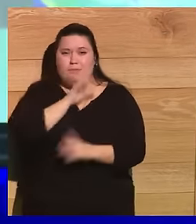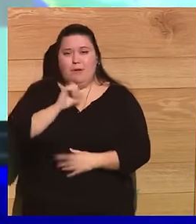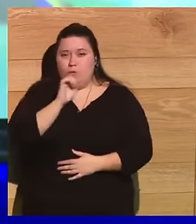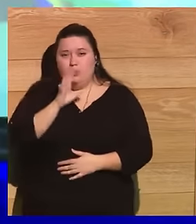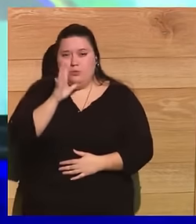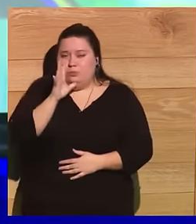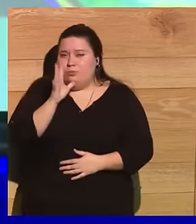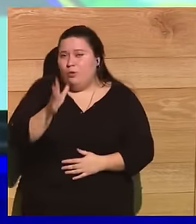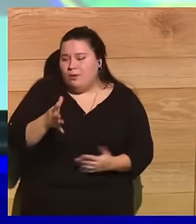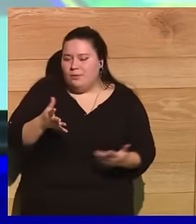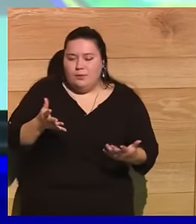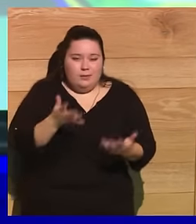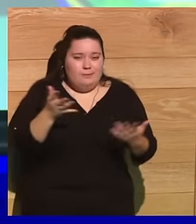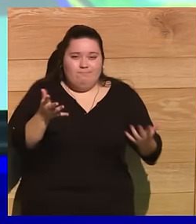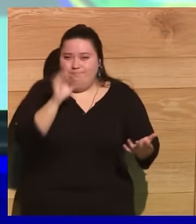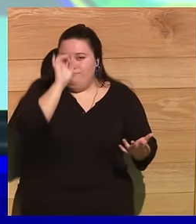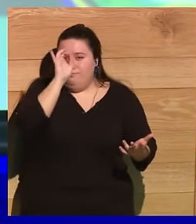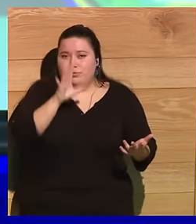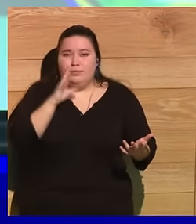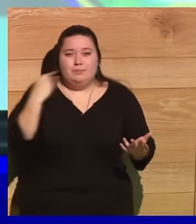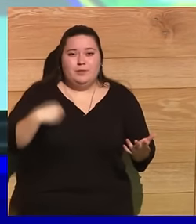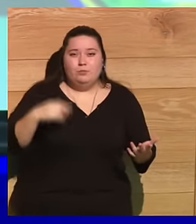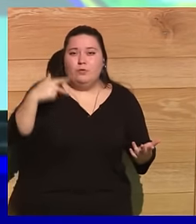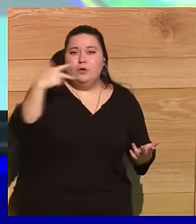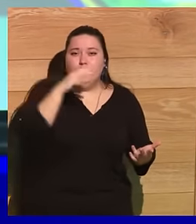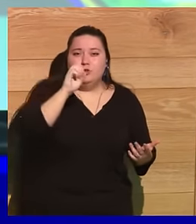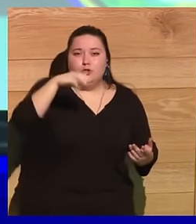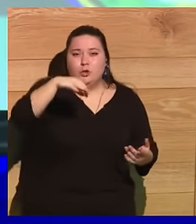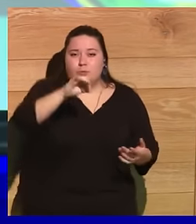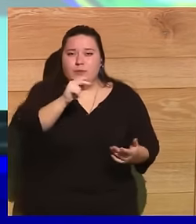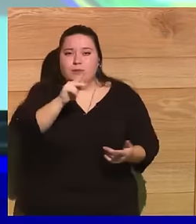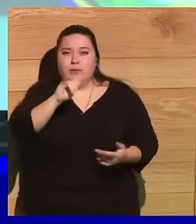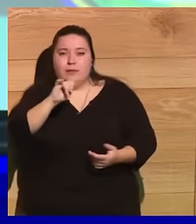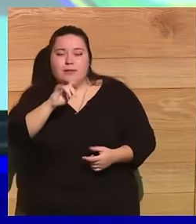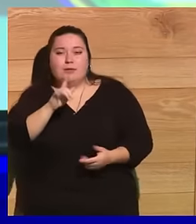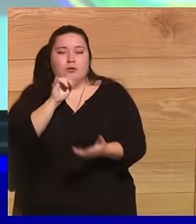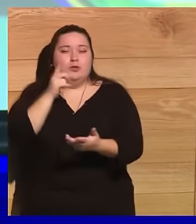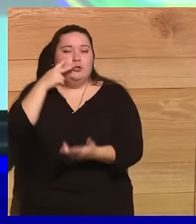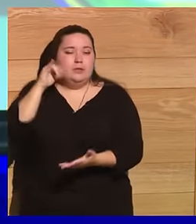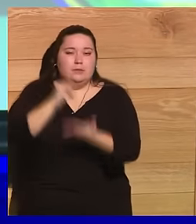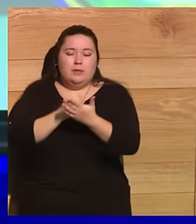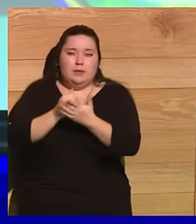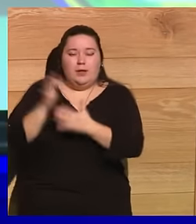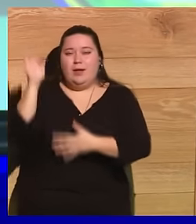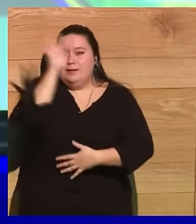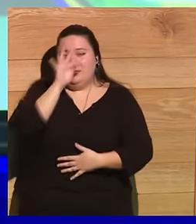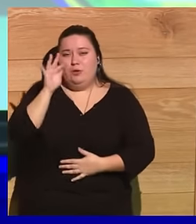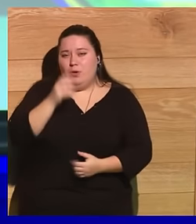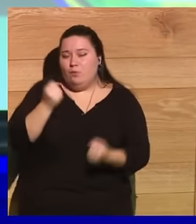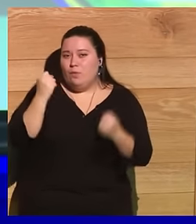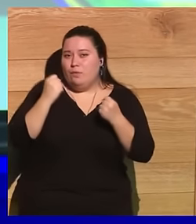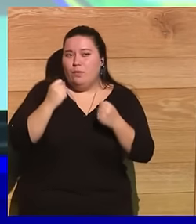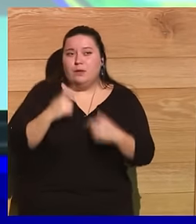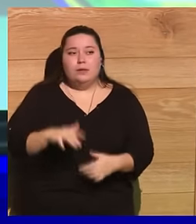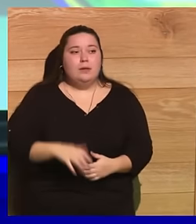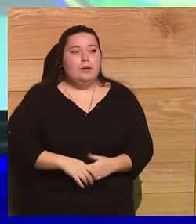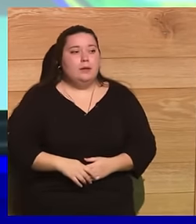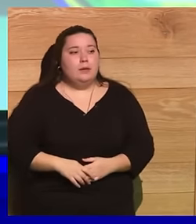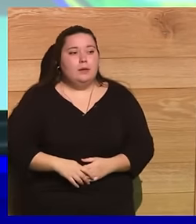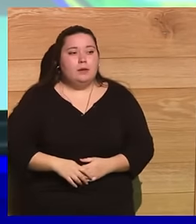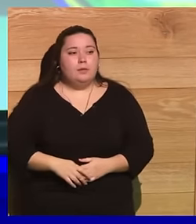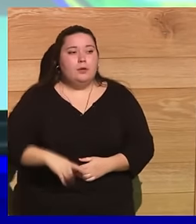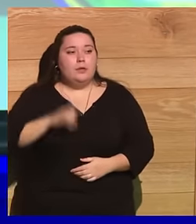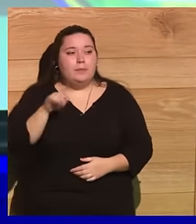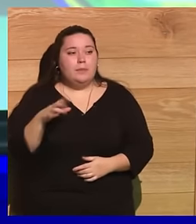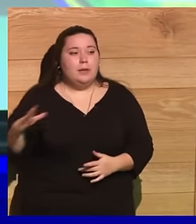son fascinantes. Es como, pues, no lo sé, Chomsky con los experimentos tenía una implicación teórica muy fuerte, pero creo que también tenía una implicación sobre